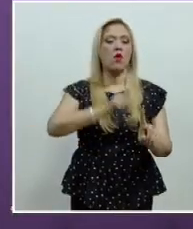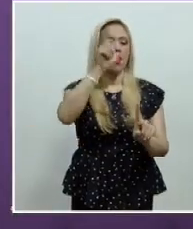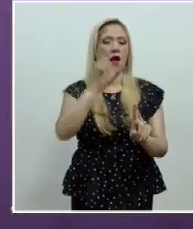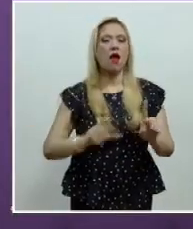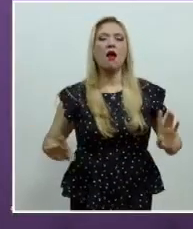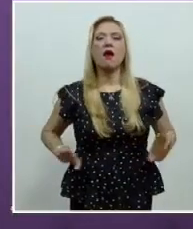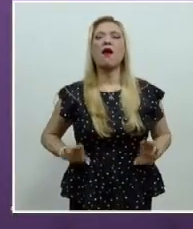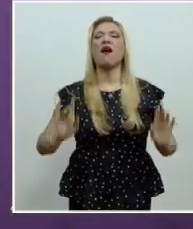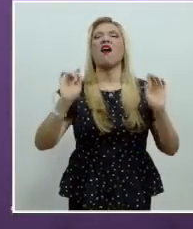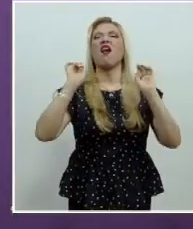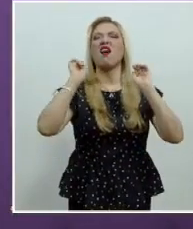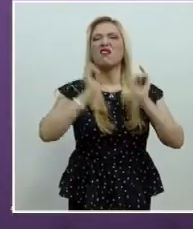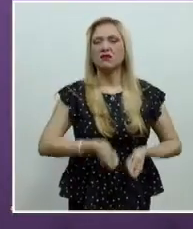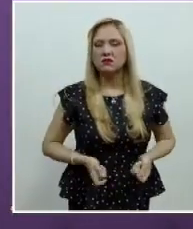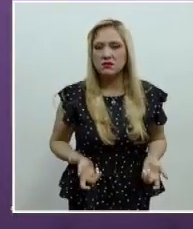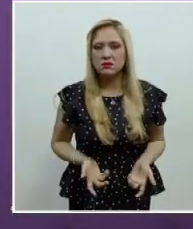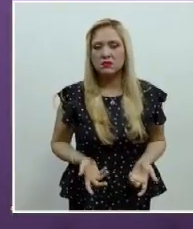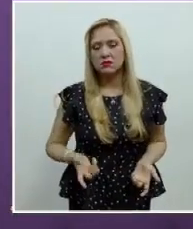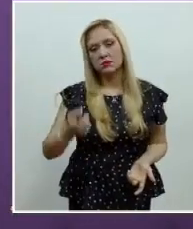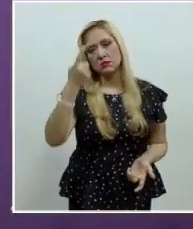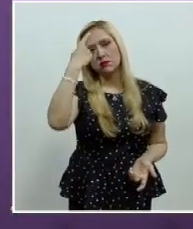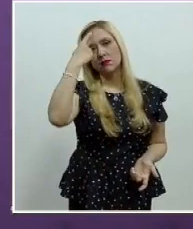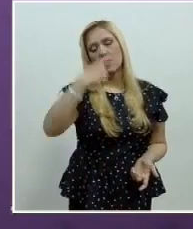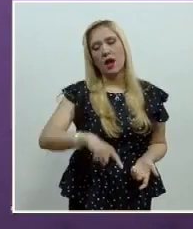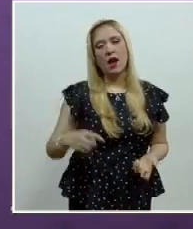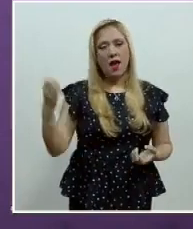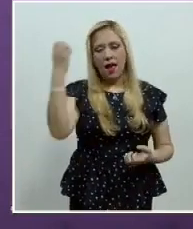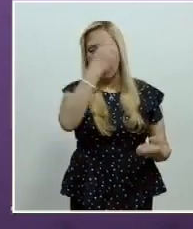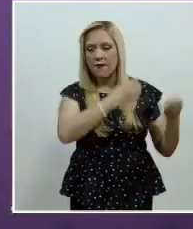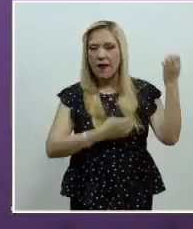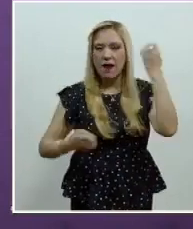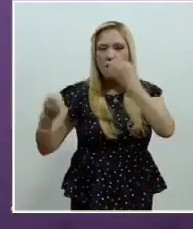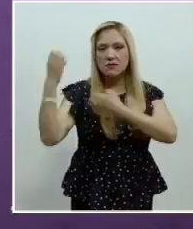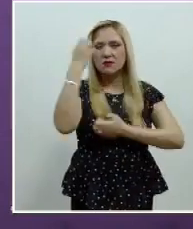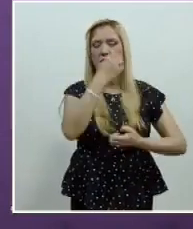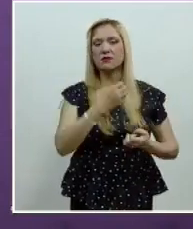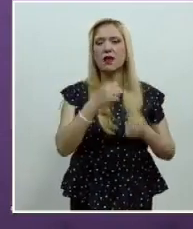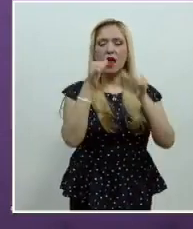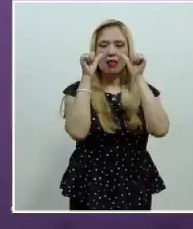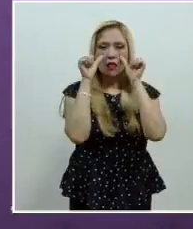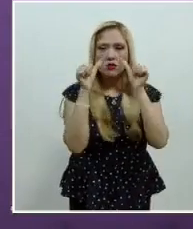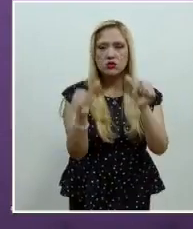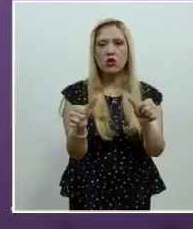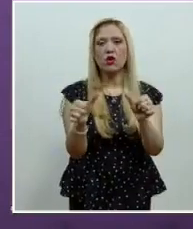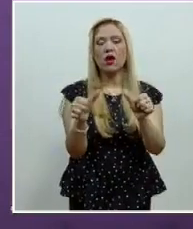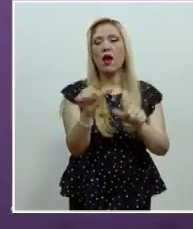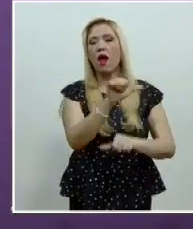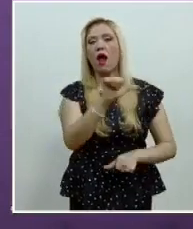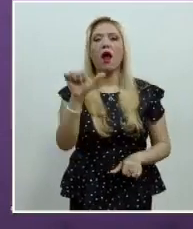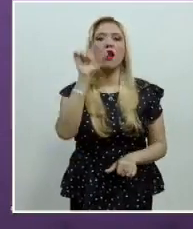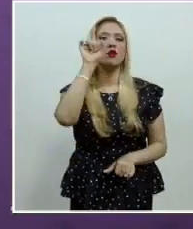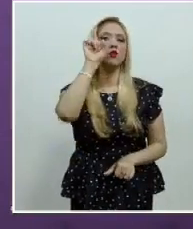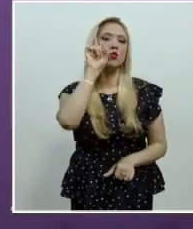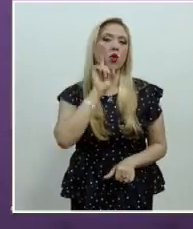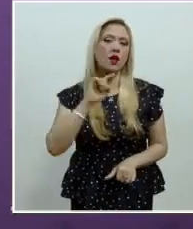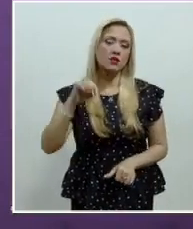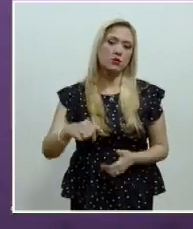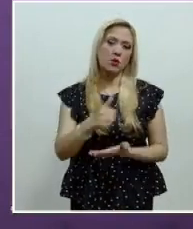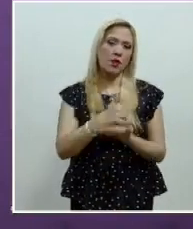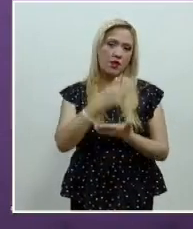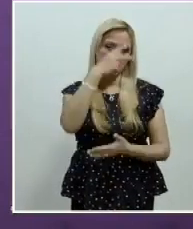género para el análisis de la atención a las mujeres de esta